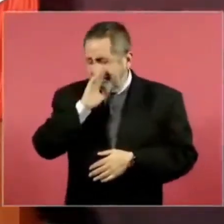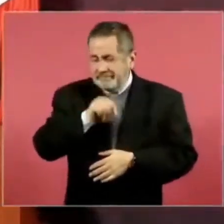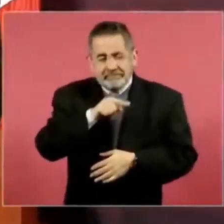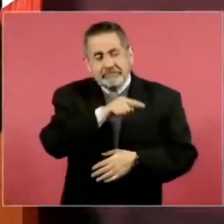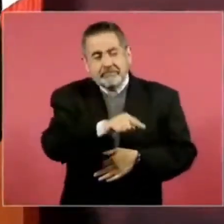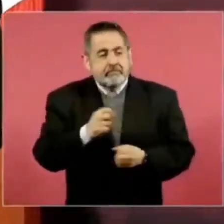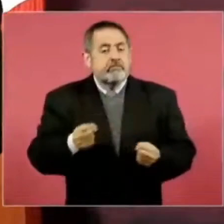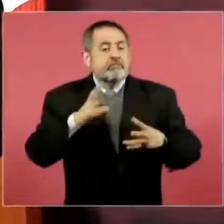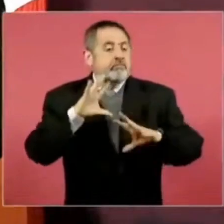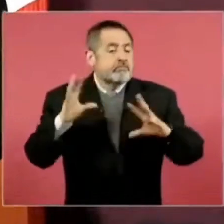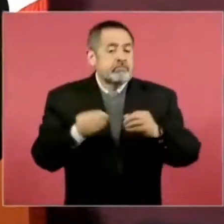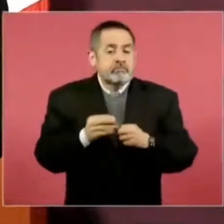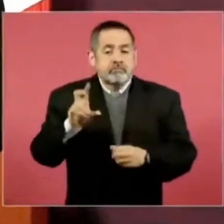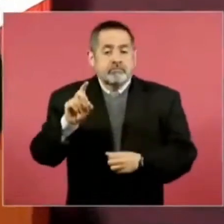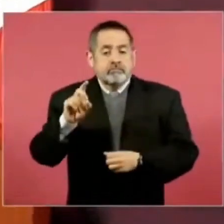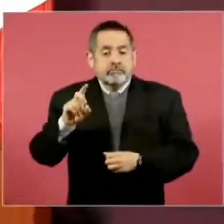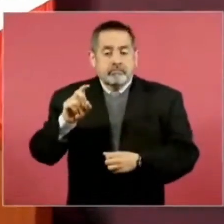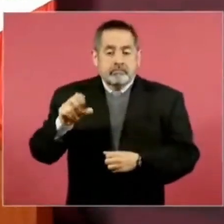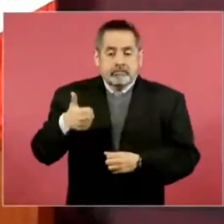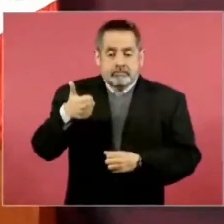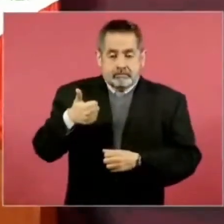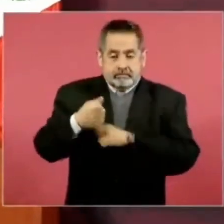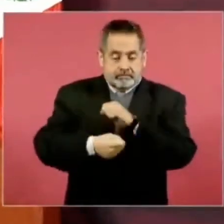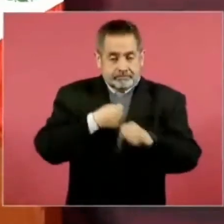tardó 36 años.